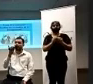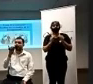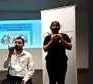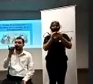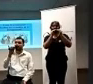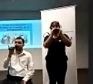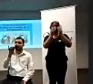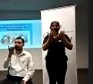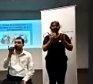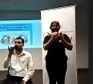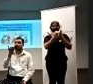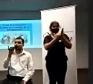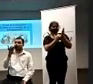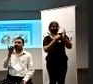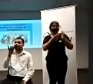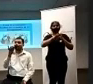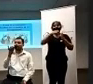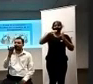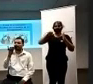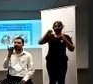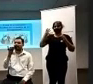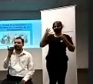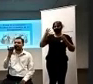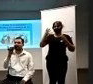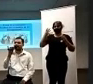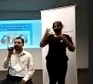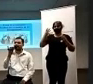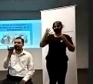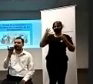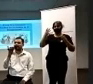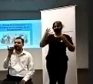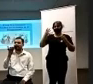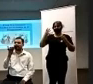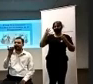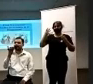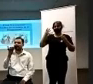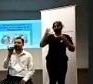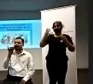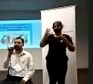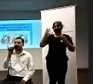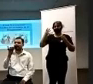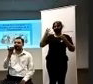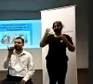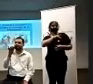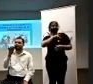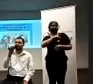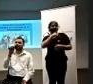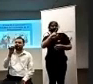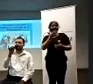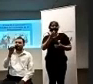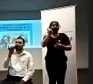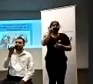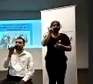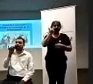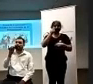la enfermedad en su momento. Y como ya se vio en la charla anterior, no existió, al menos hasta ahora,